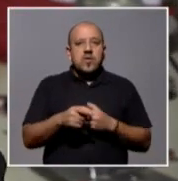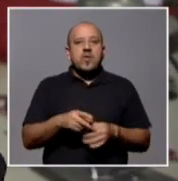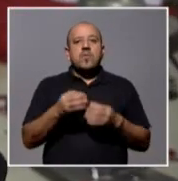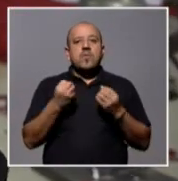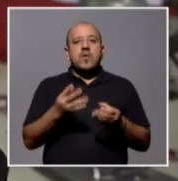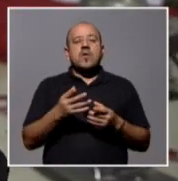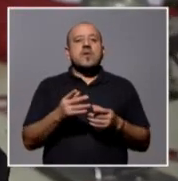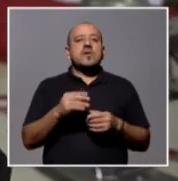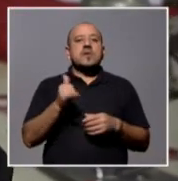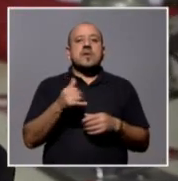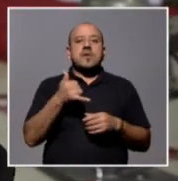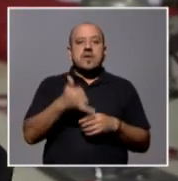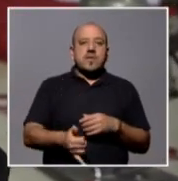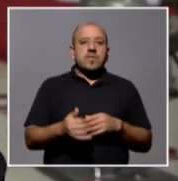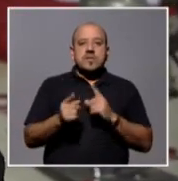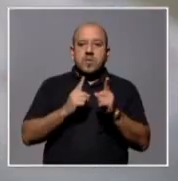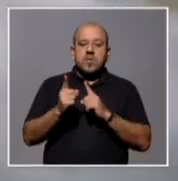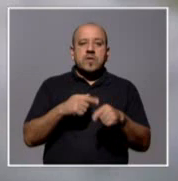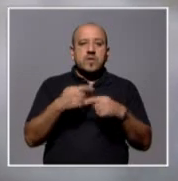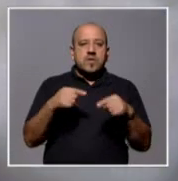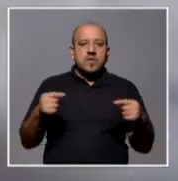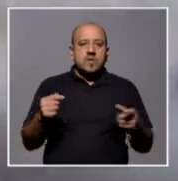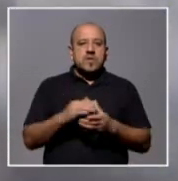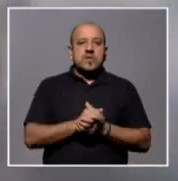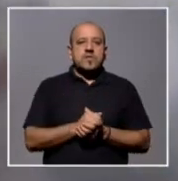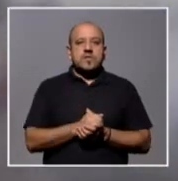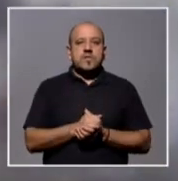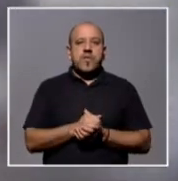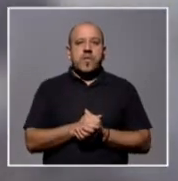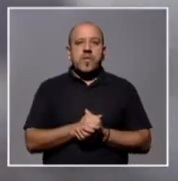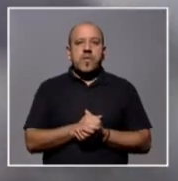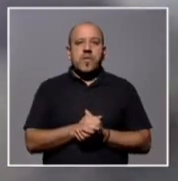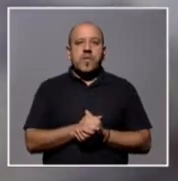algunos insumos comprados, tuvimos que asumir esos costos.